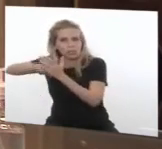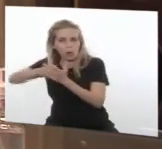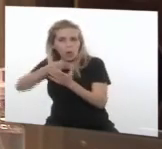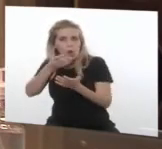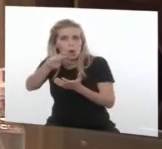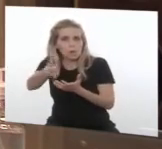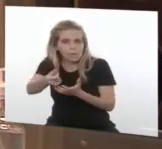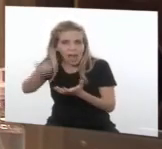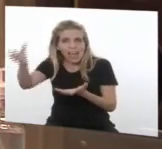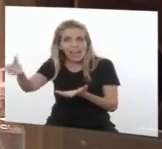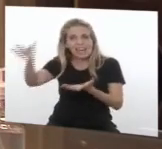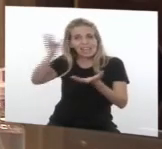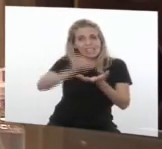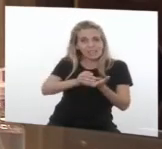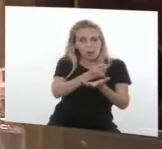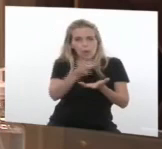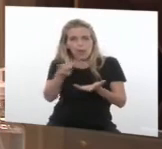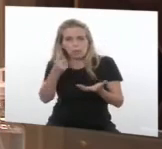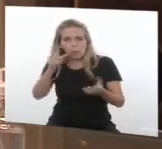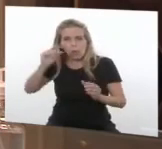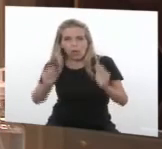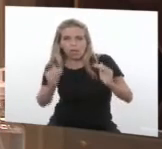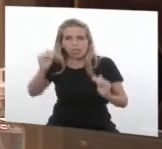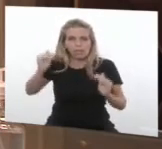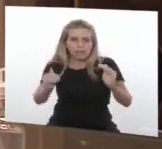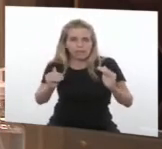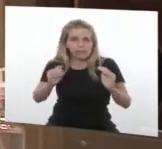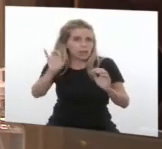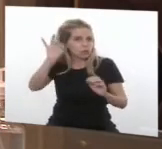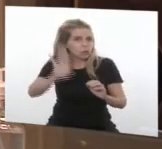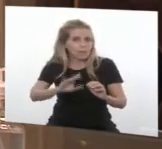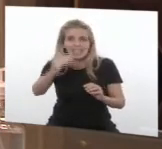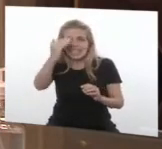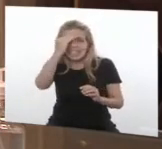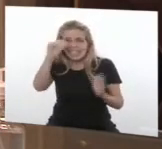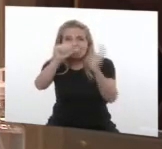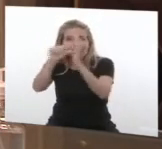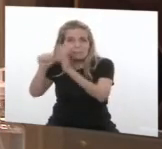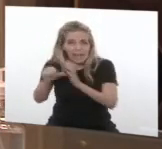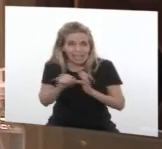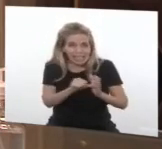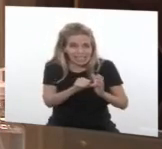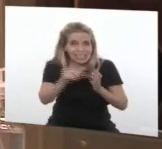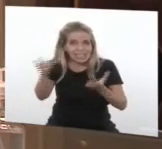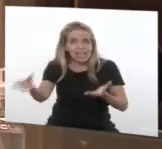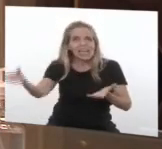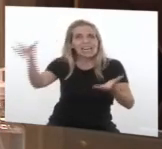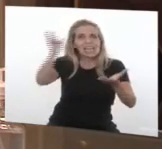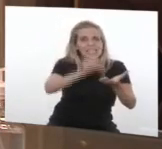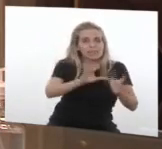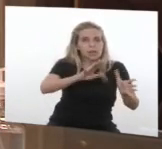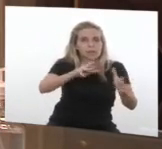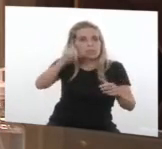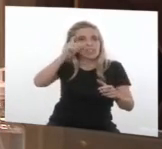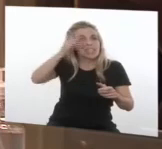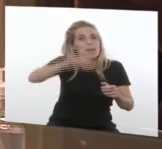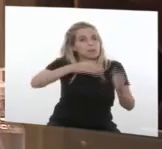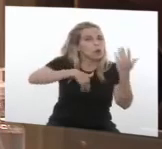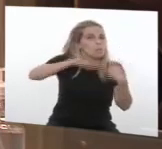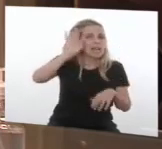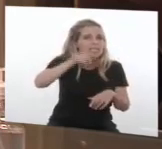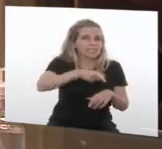tener participación. Lo han tomado otros países. Han vuelto a restringir todo. Han hecho toque de quedas de